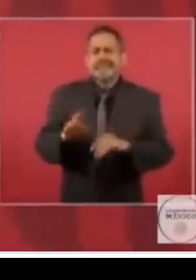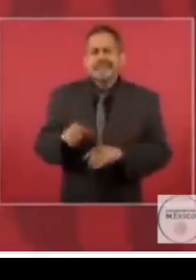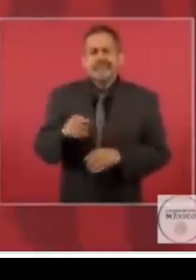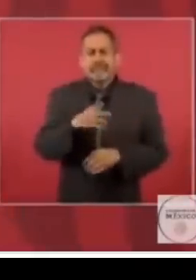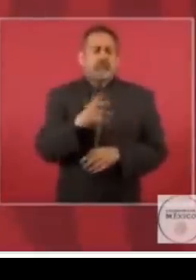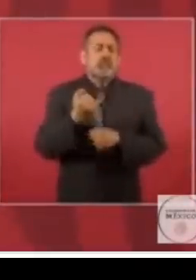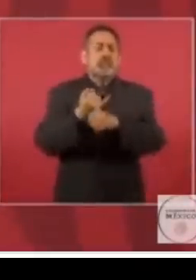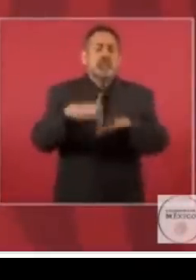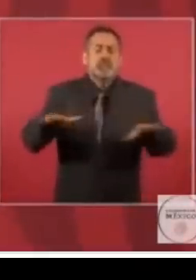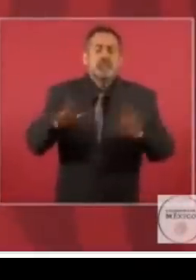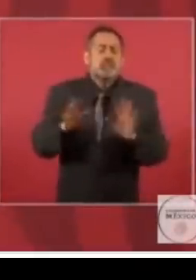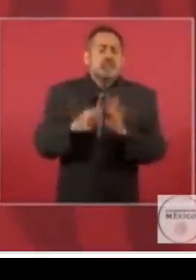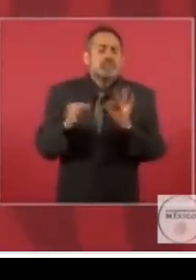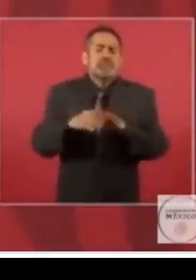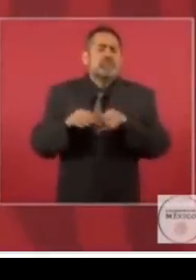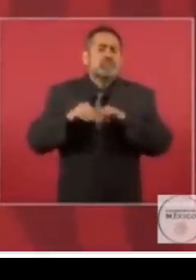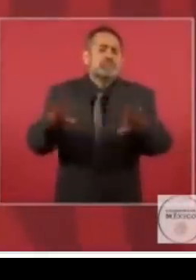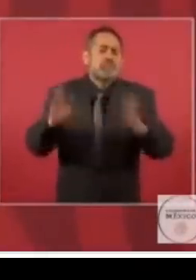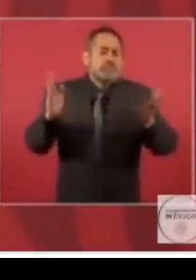el informe